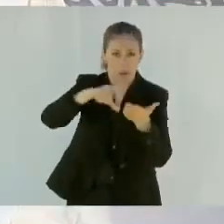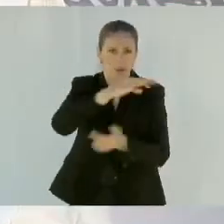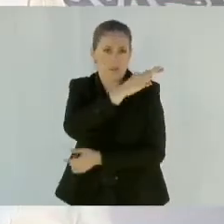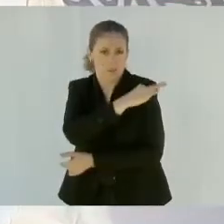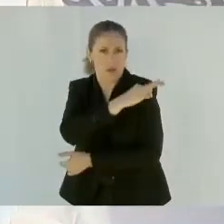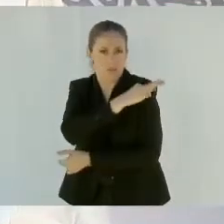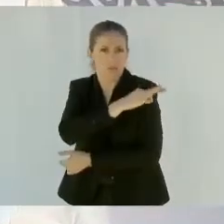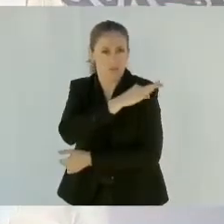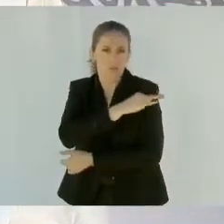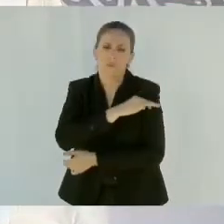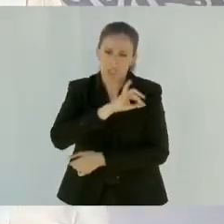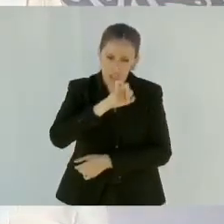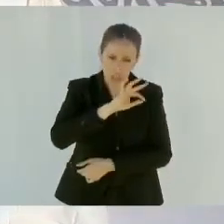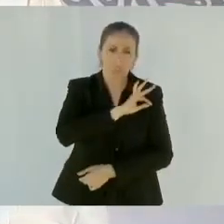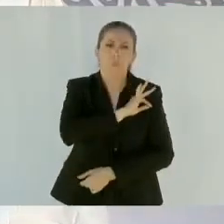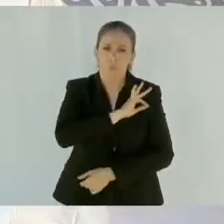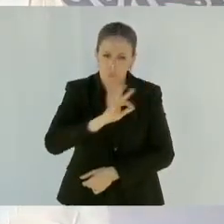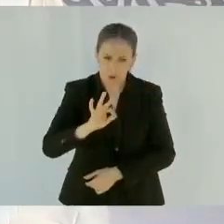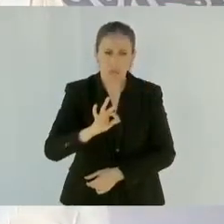repito, solo